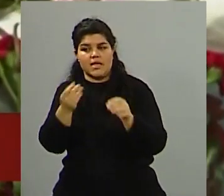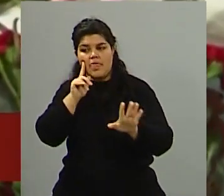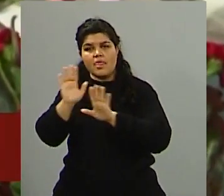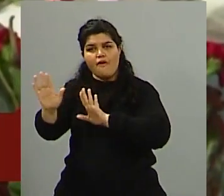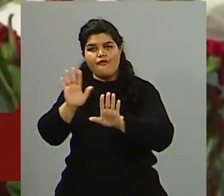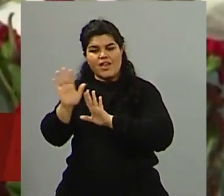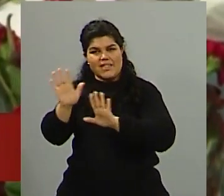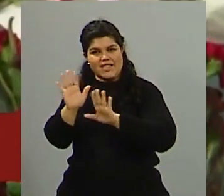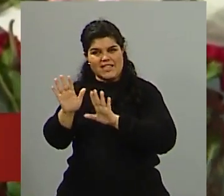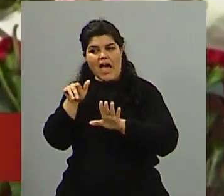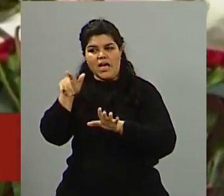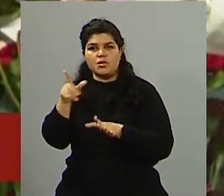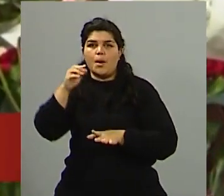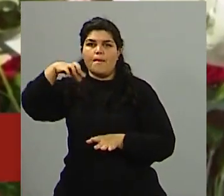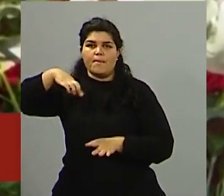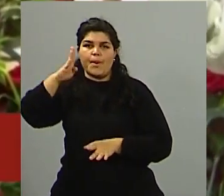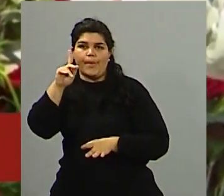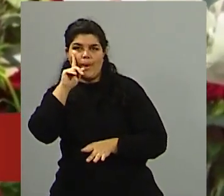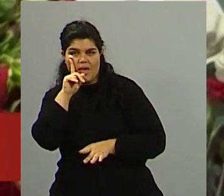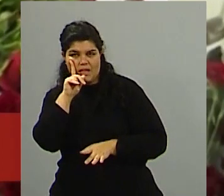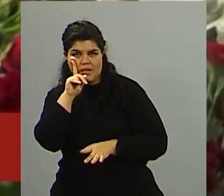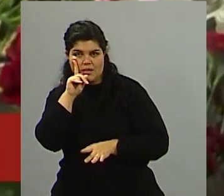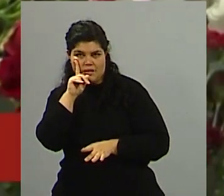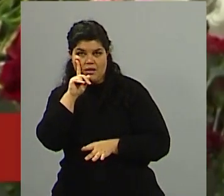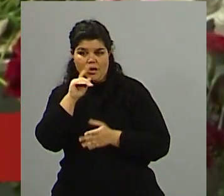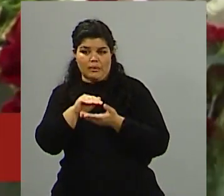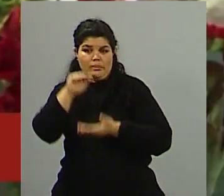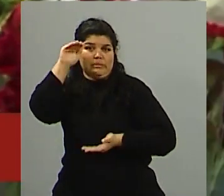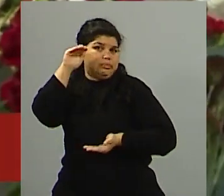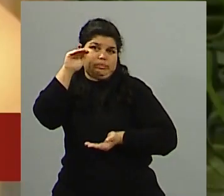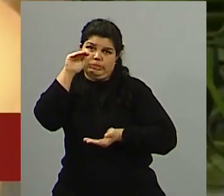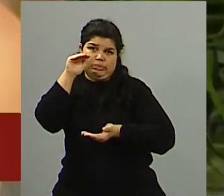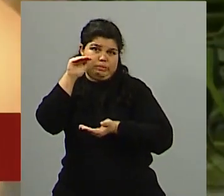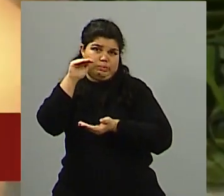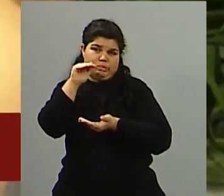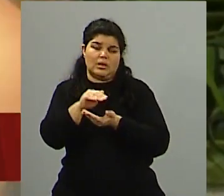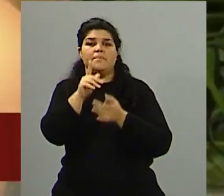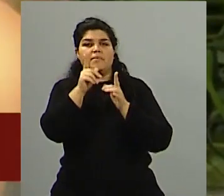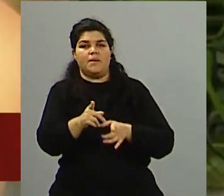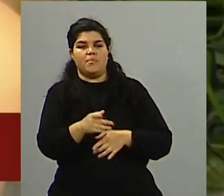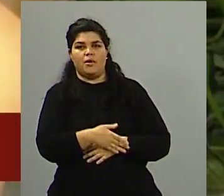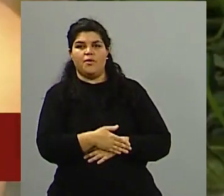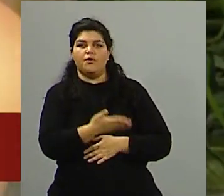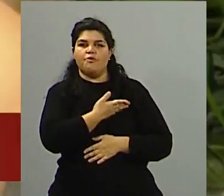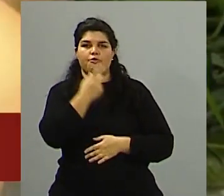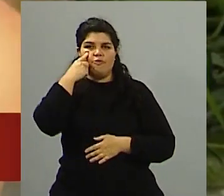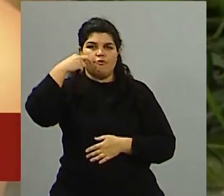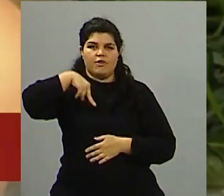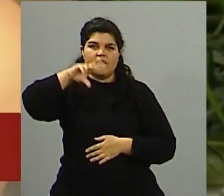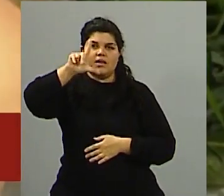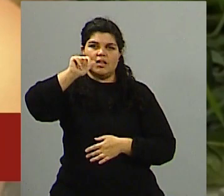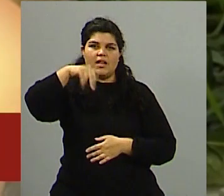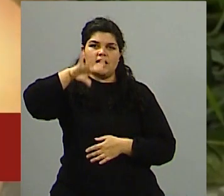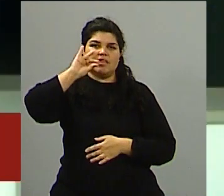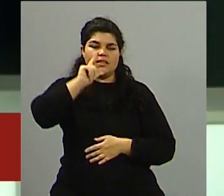Recordamos que en este momento, de los 32 miembros de la OTAN, con el ingreso de Finlandia y con el ingreso de Suecia, solamente 7